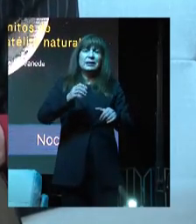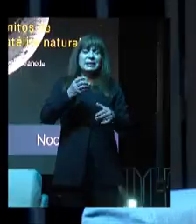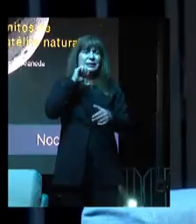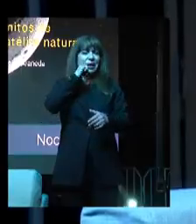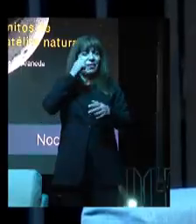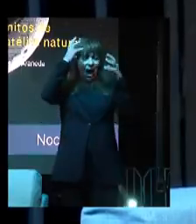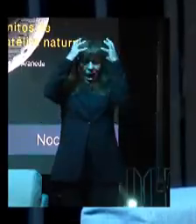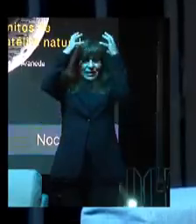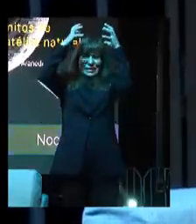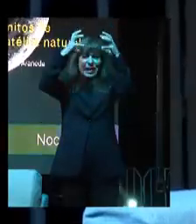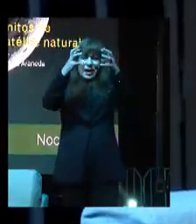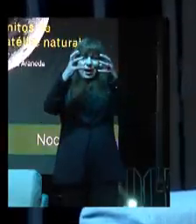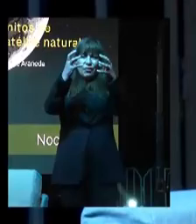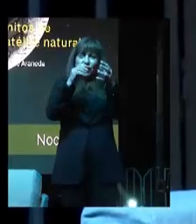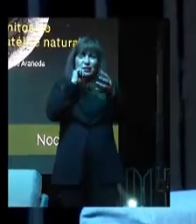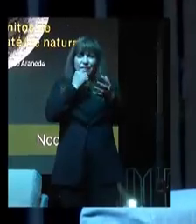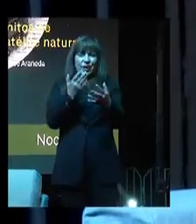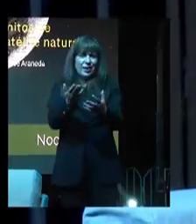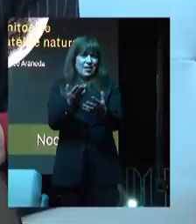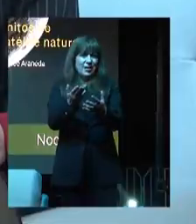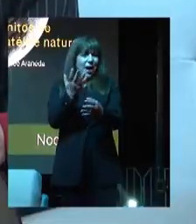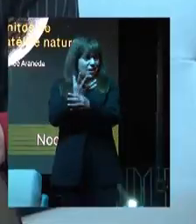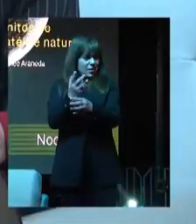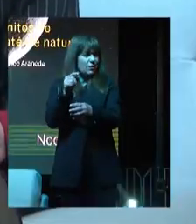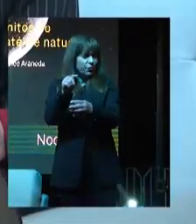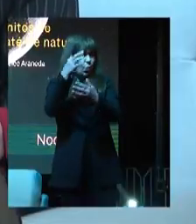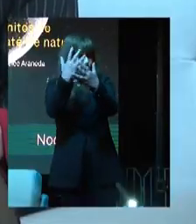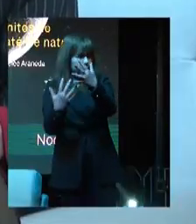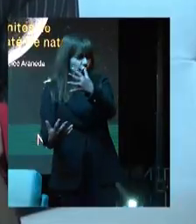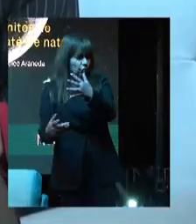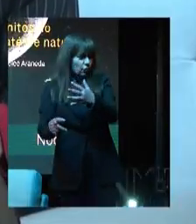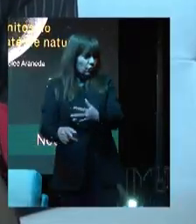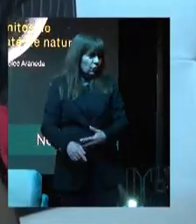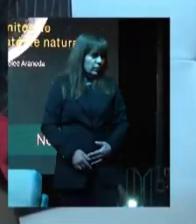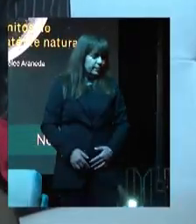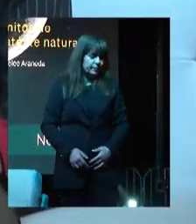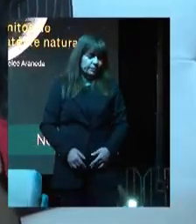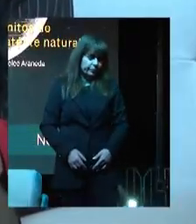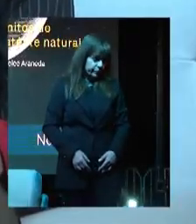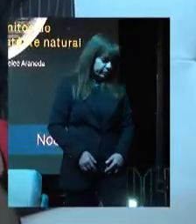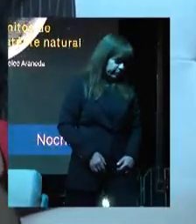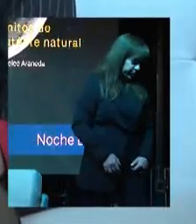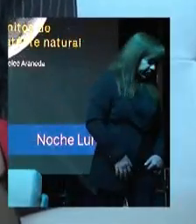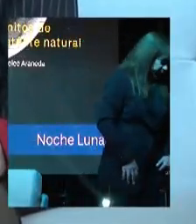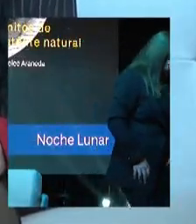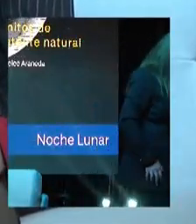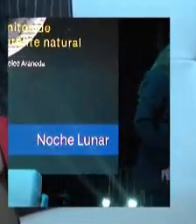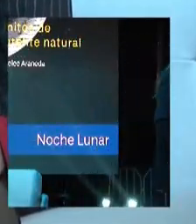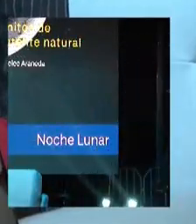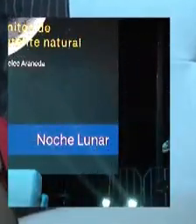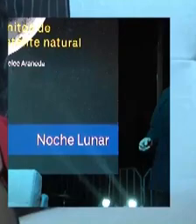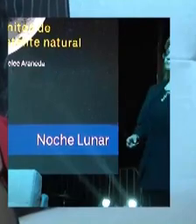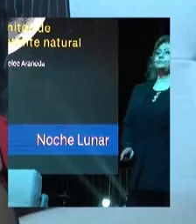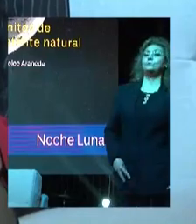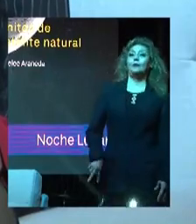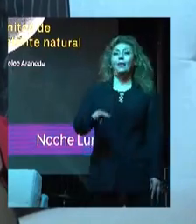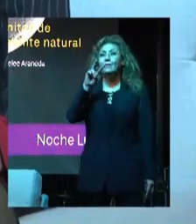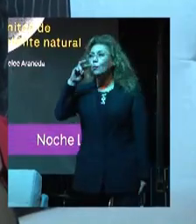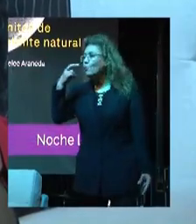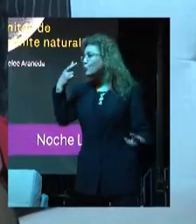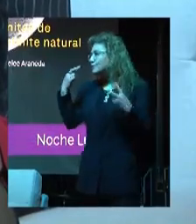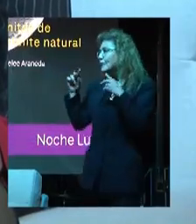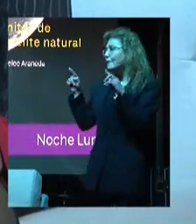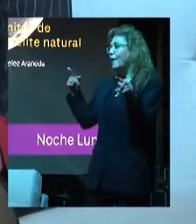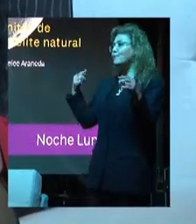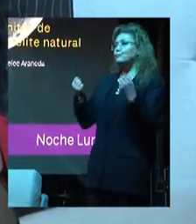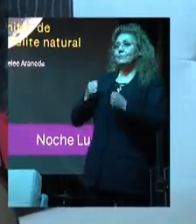humano. Bueno, y de ahí mismo, del fruto del cerebro humano, del descubrimiento, de la curiosidad, de las ganas